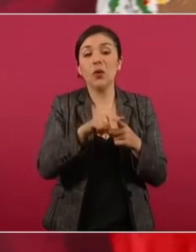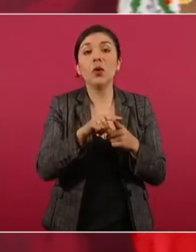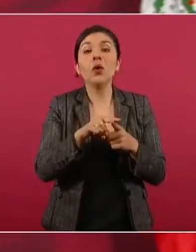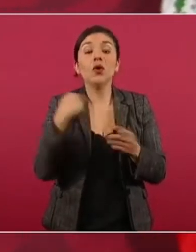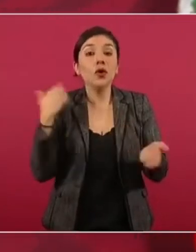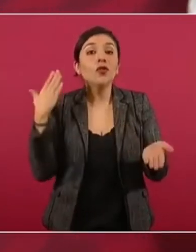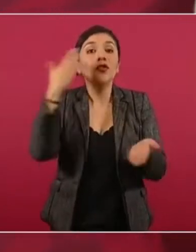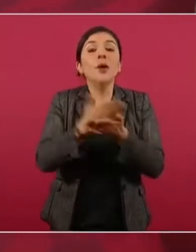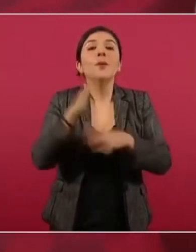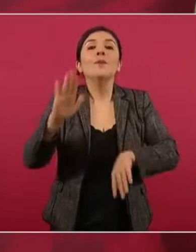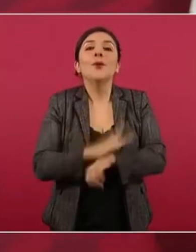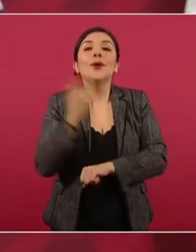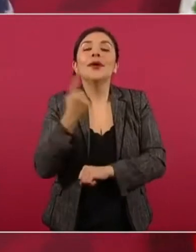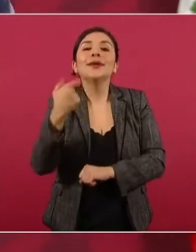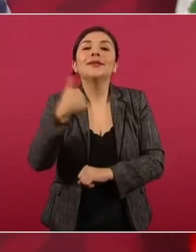porque queremos